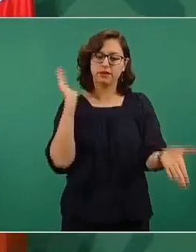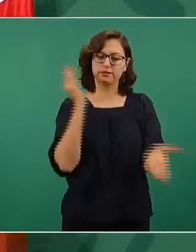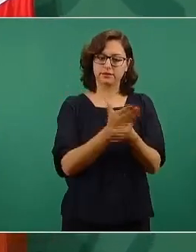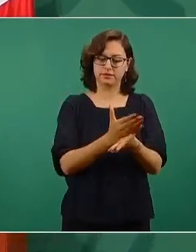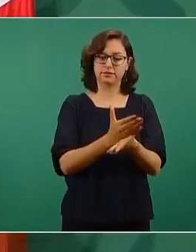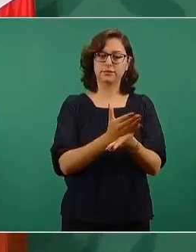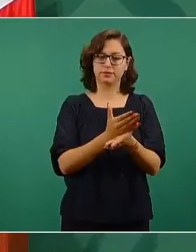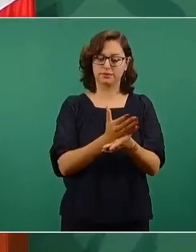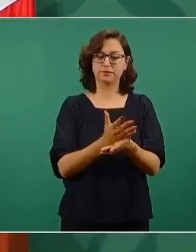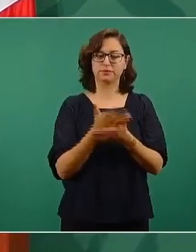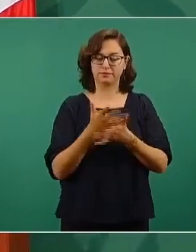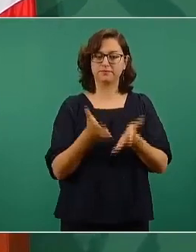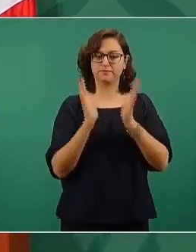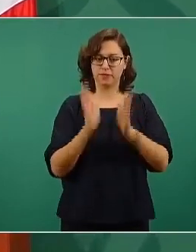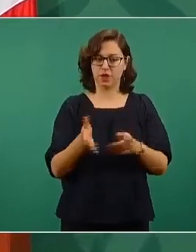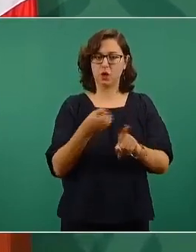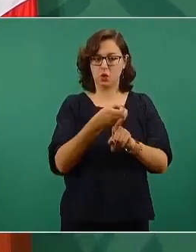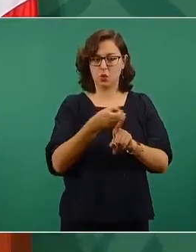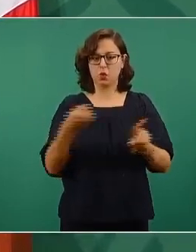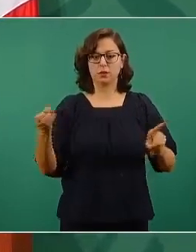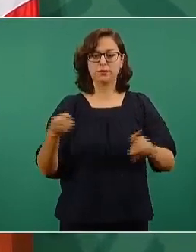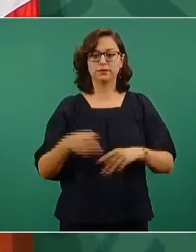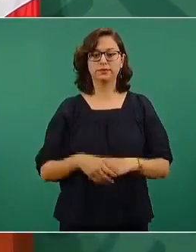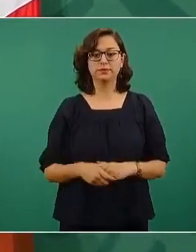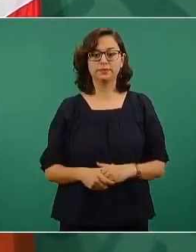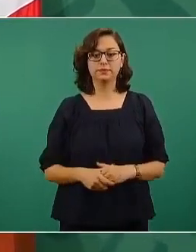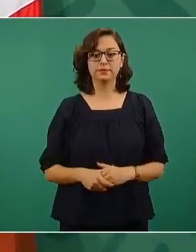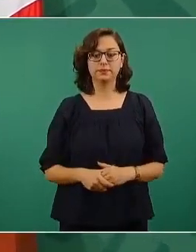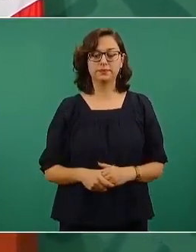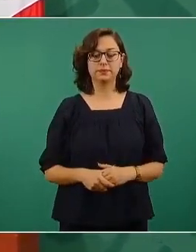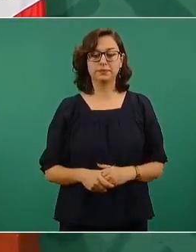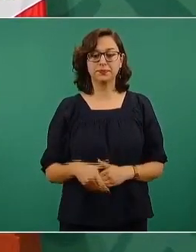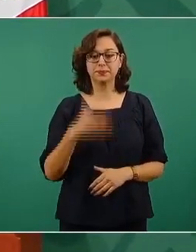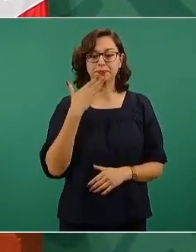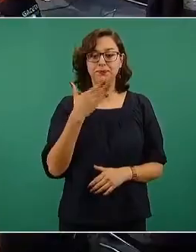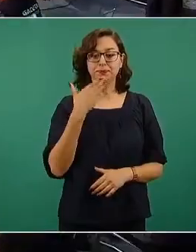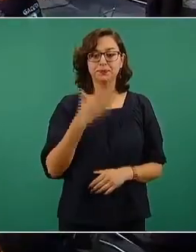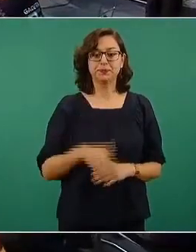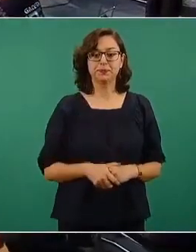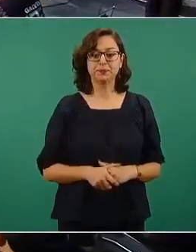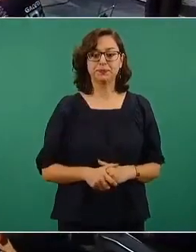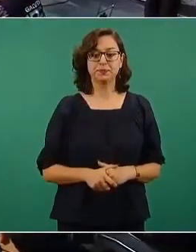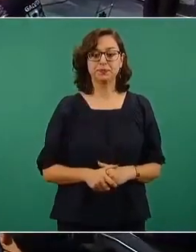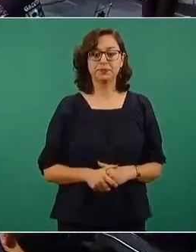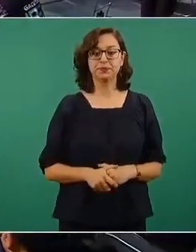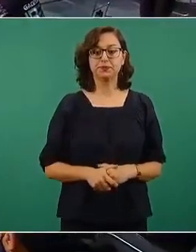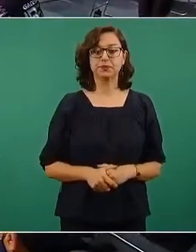Te estamos poniendo orden con ese propósito. Muy bien.